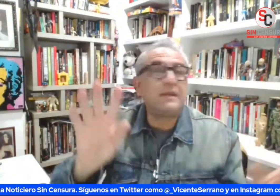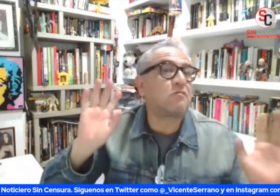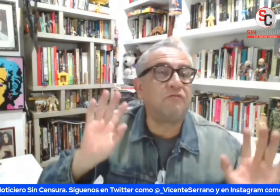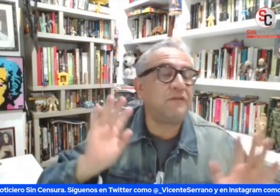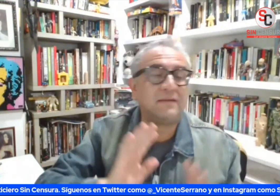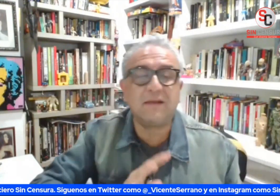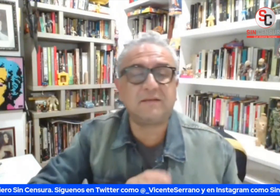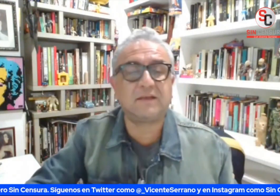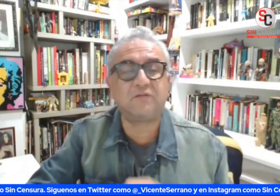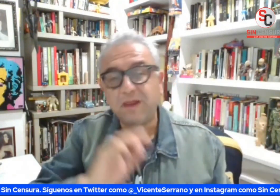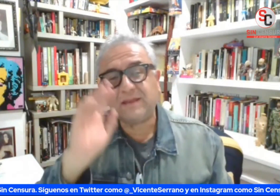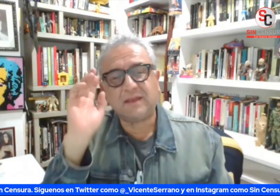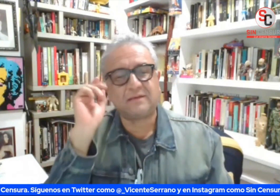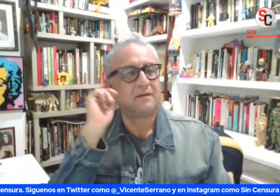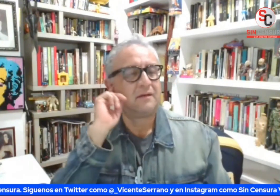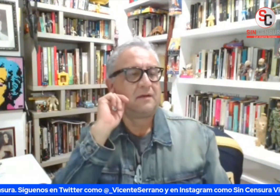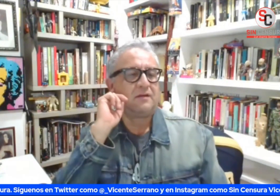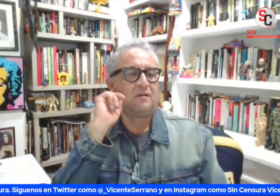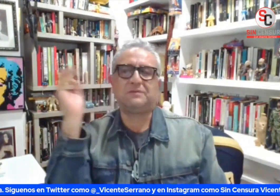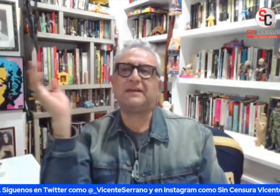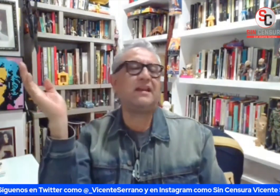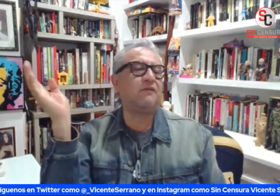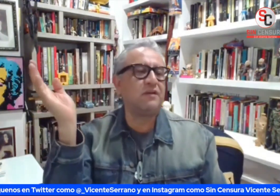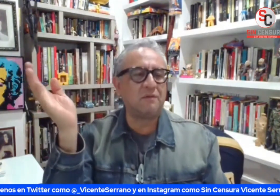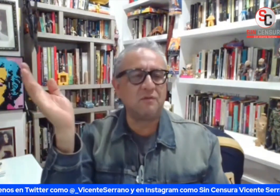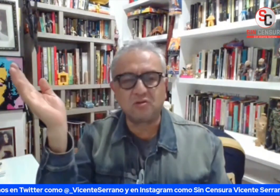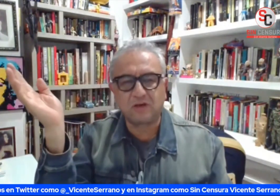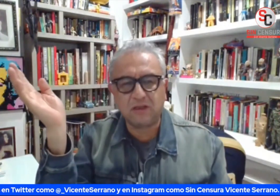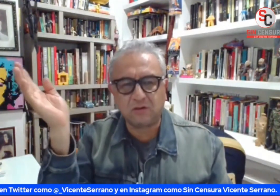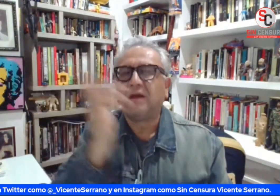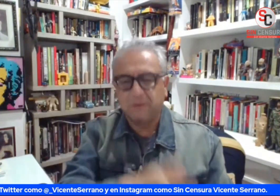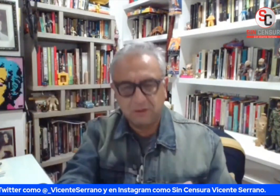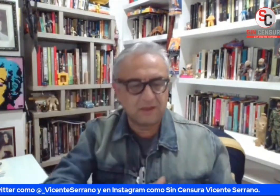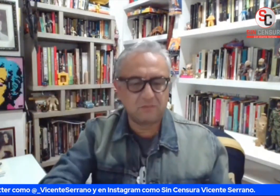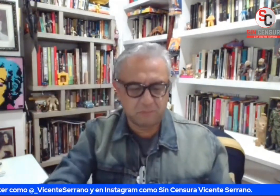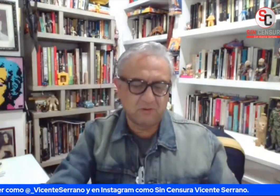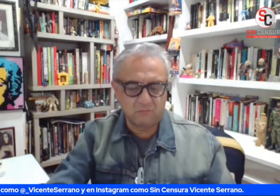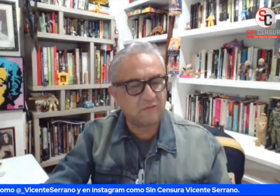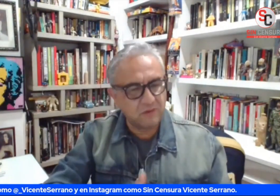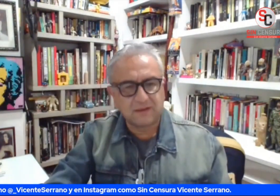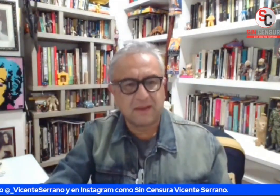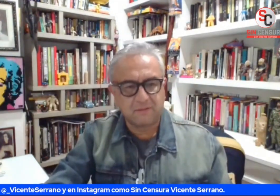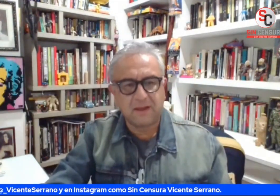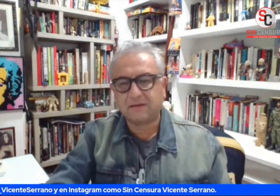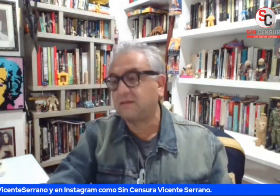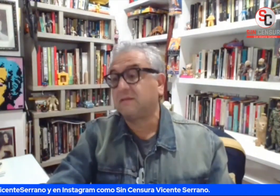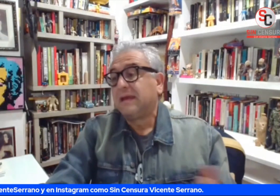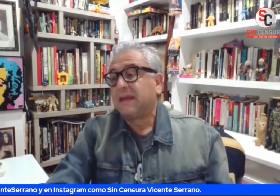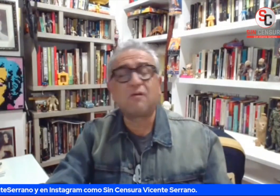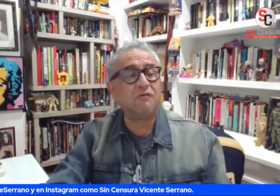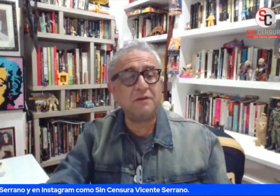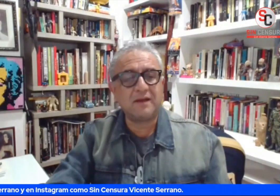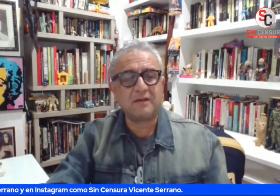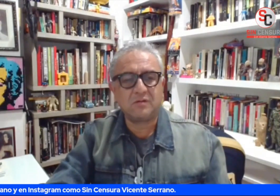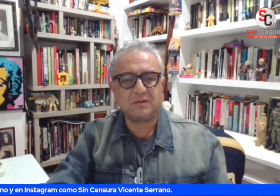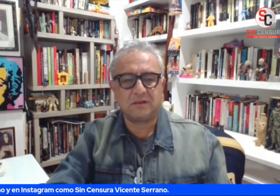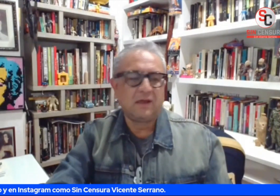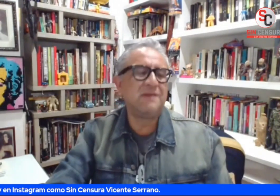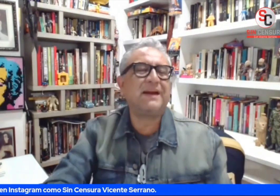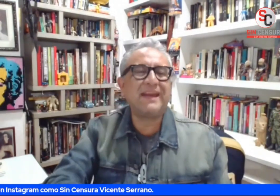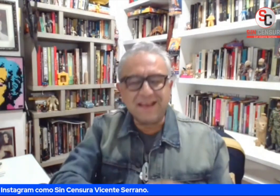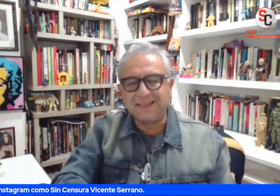tenía confianza en estas fuentes. No, pues allá en la fuente había un chorrito, pero en una fuente de veras que confirme las